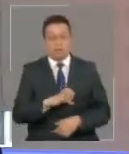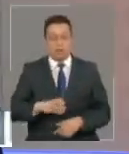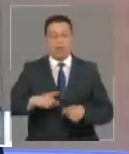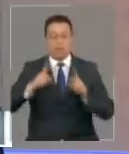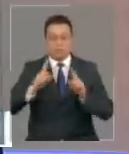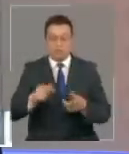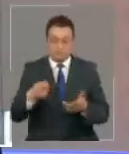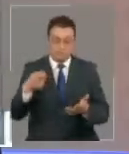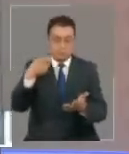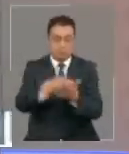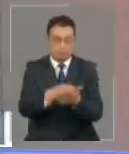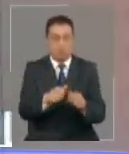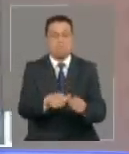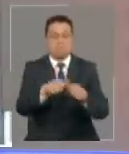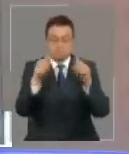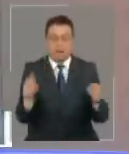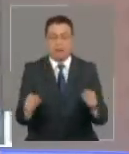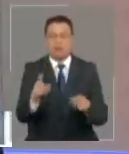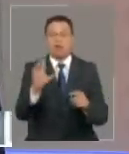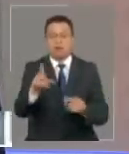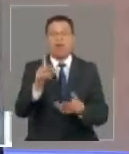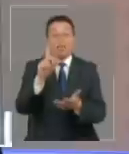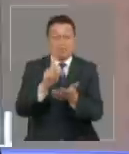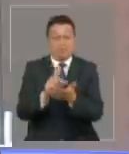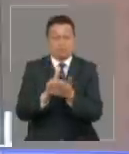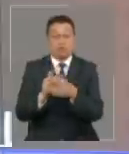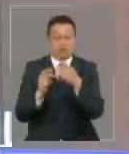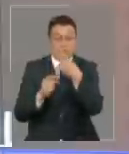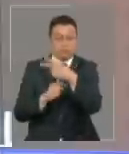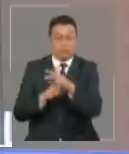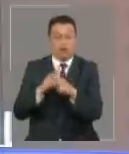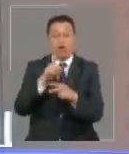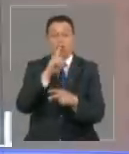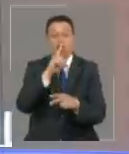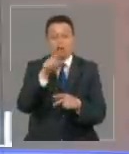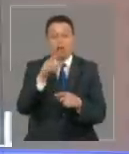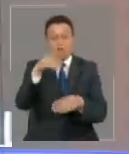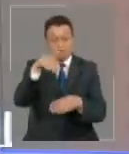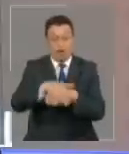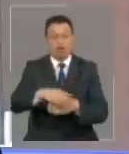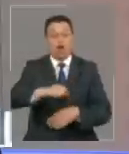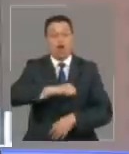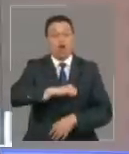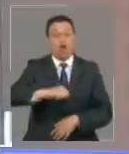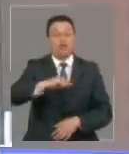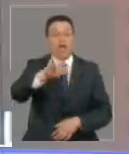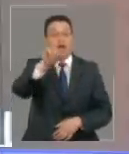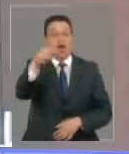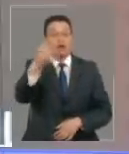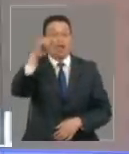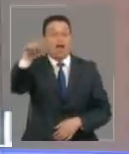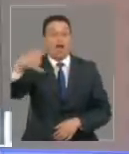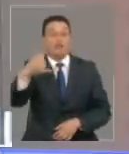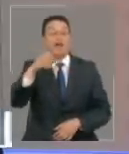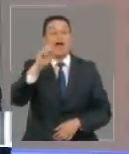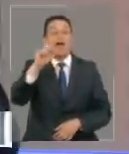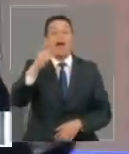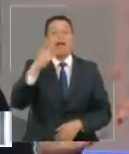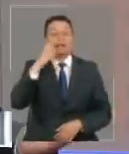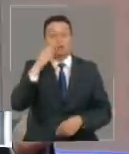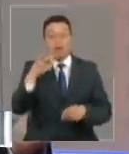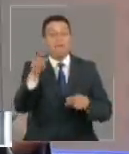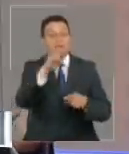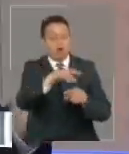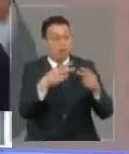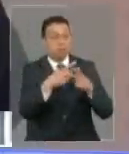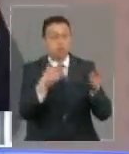más. Y las personas como la diputada de Marcelo Teuber, que votó en contra de que el JJ Aguirre volviera a la red pública,